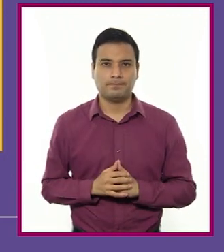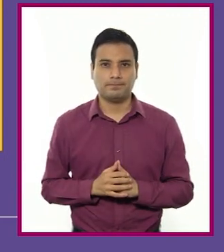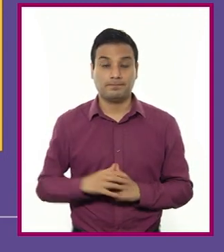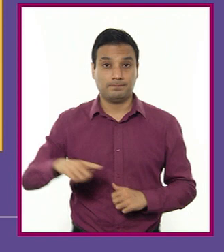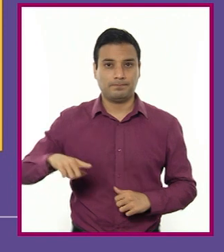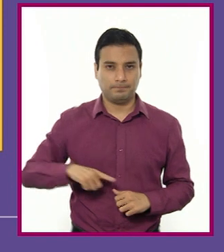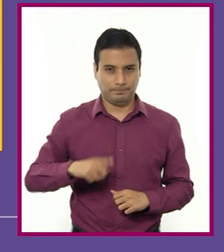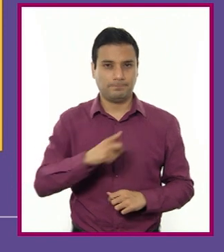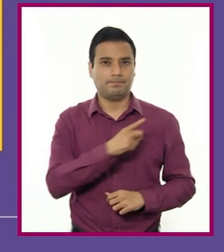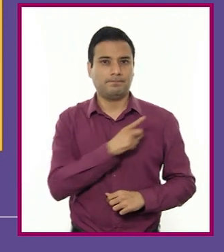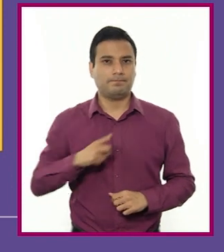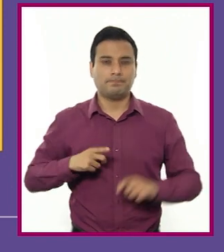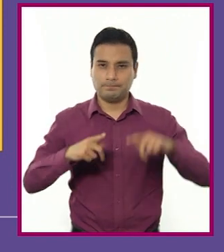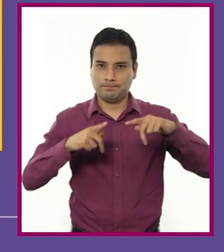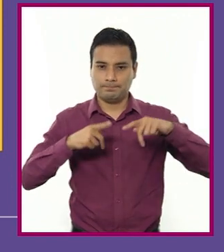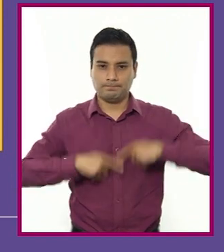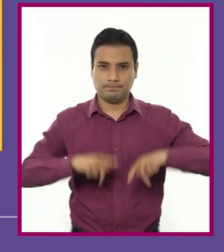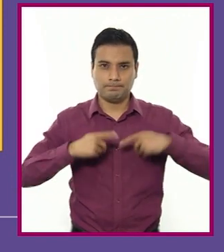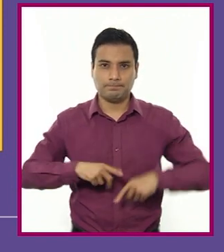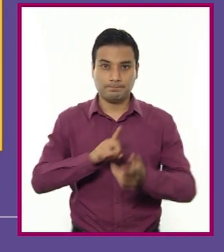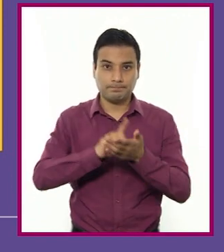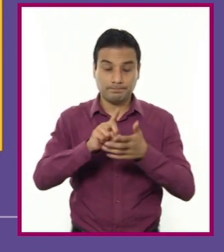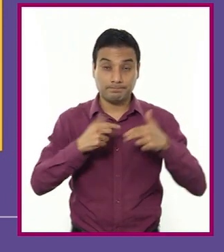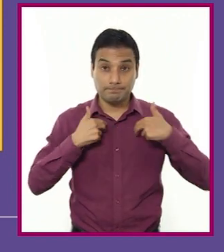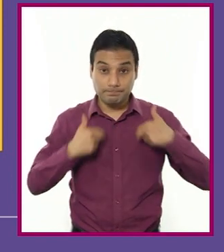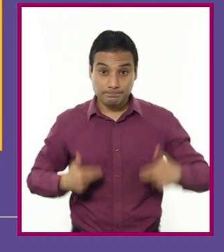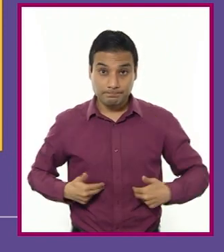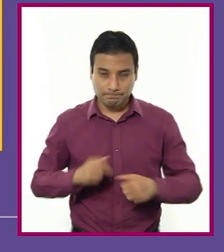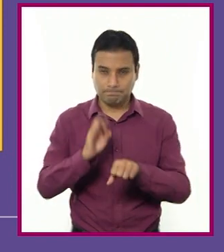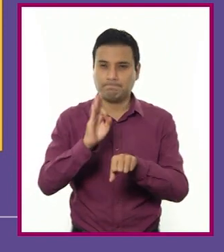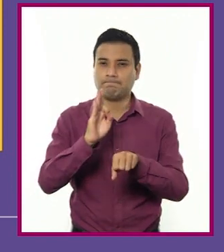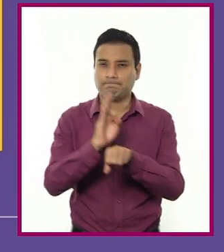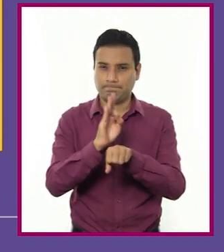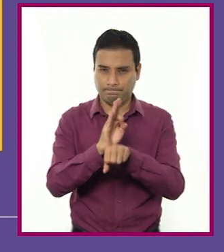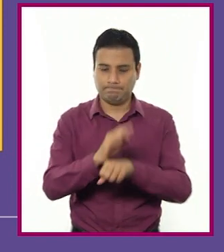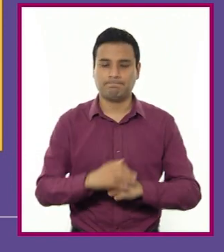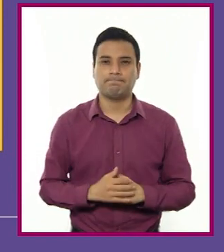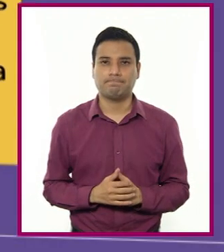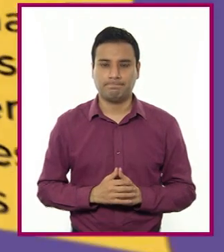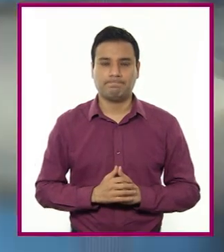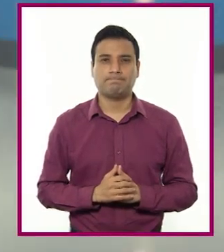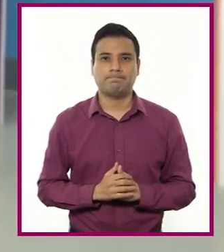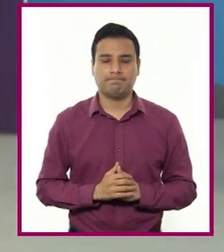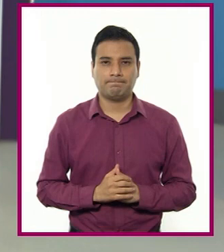humanos de las y los habitantes frente a los poderes públicos.